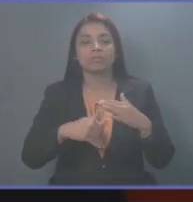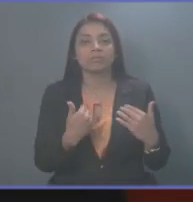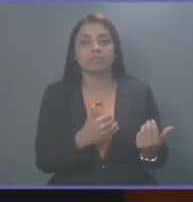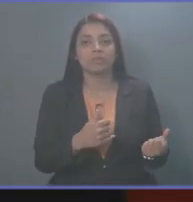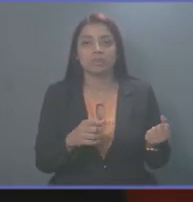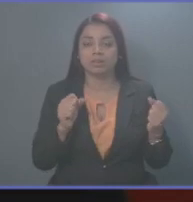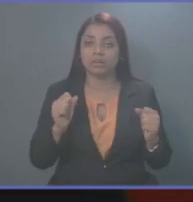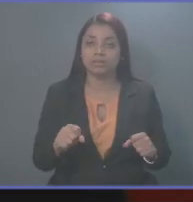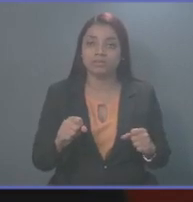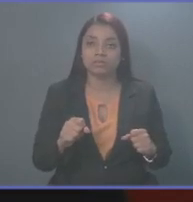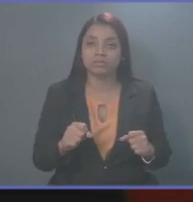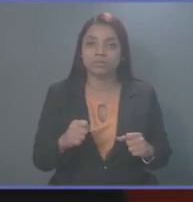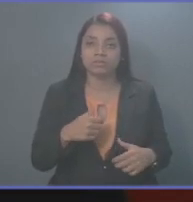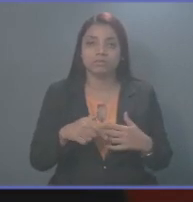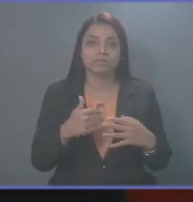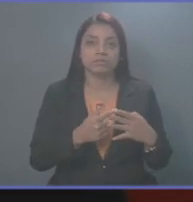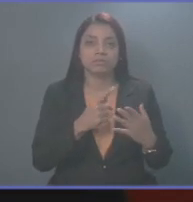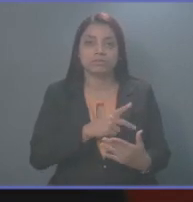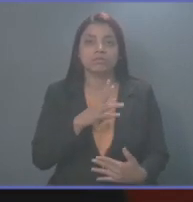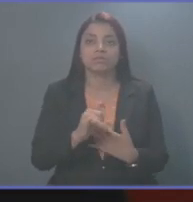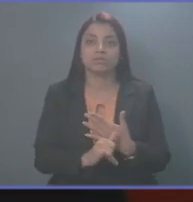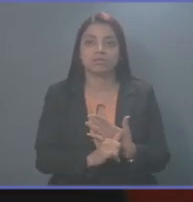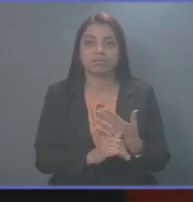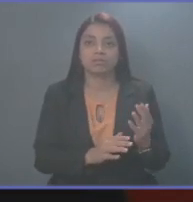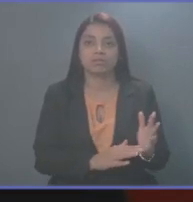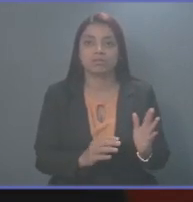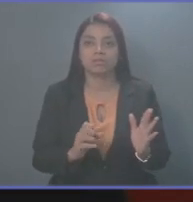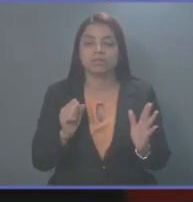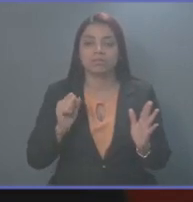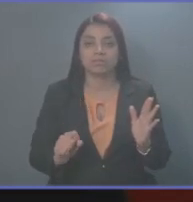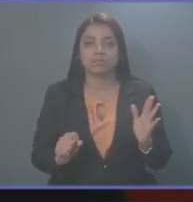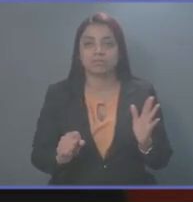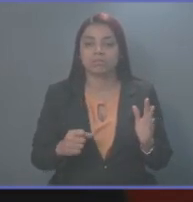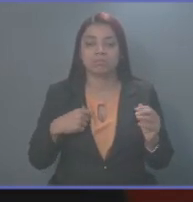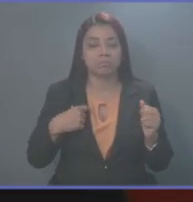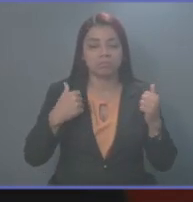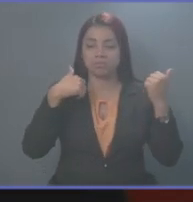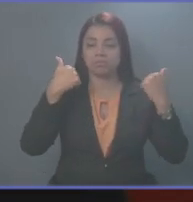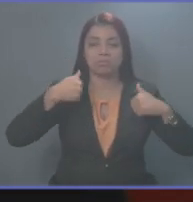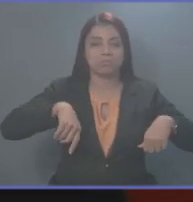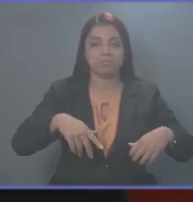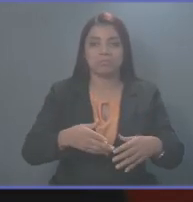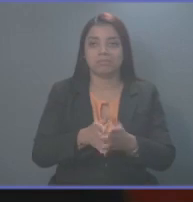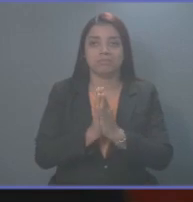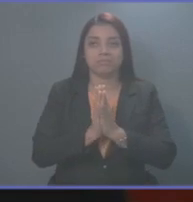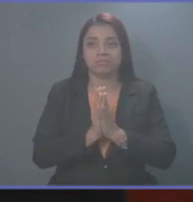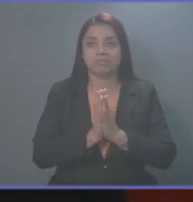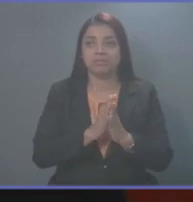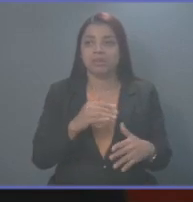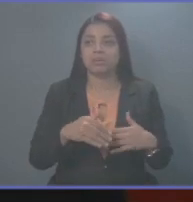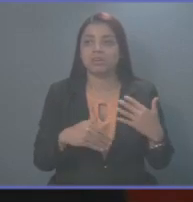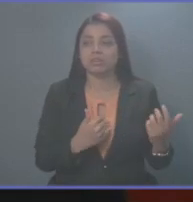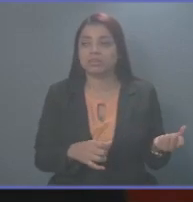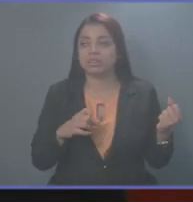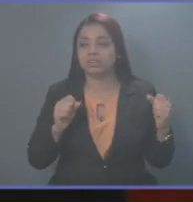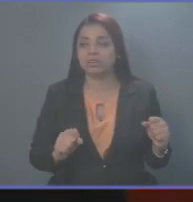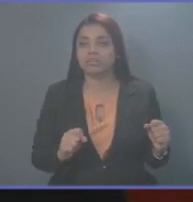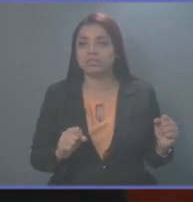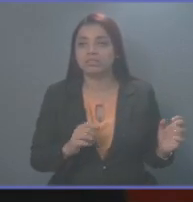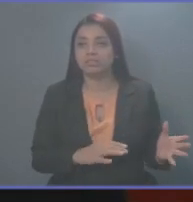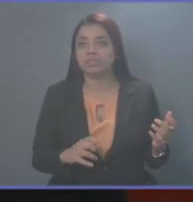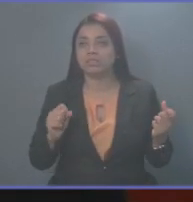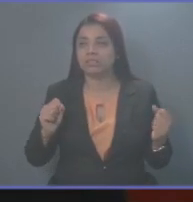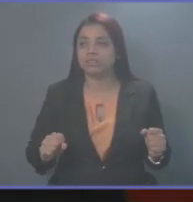antes expuestos, presento proyecto de pronunciamiento, el cual, al ser aprobado, solicito sea publicado por los diferentes medios legislativos y